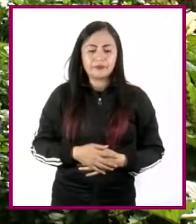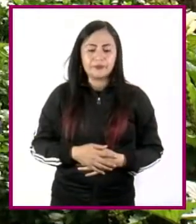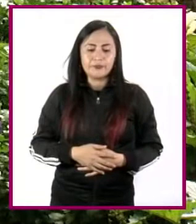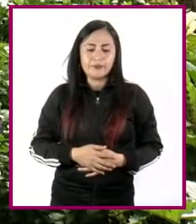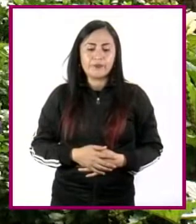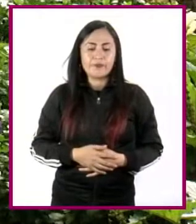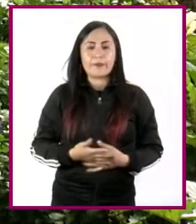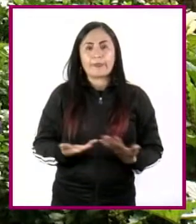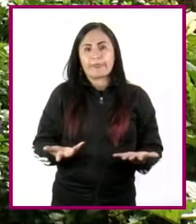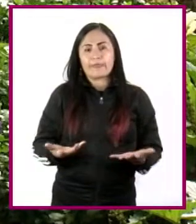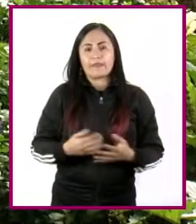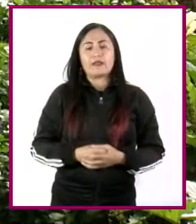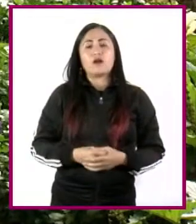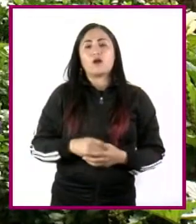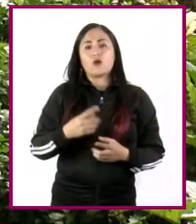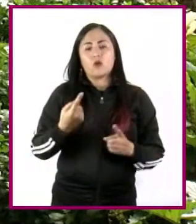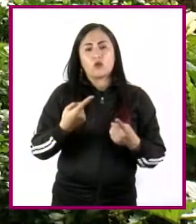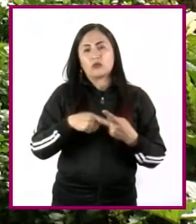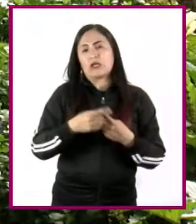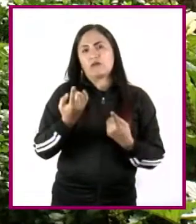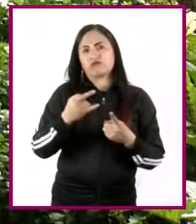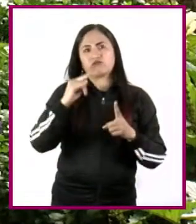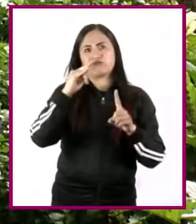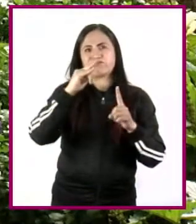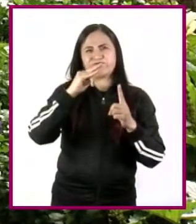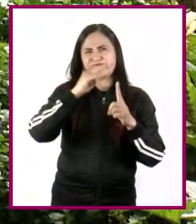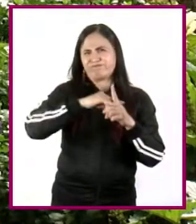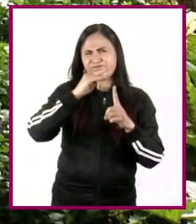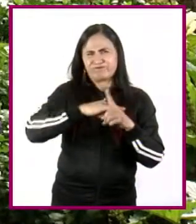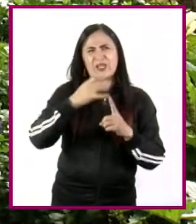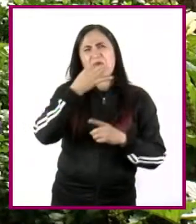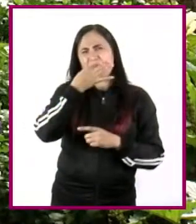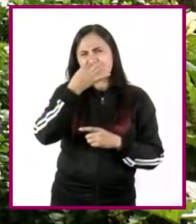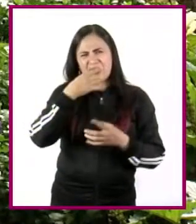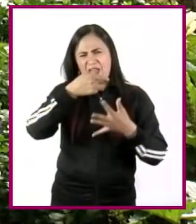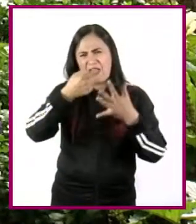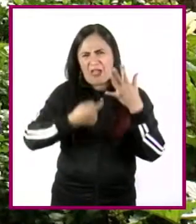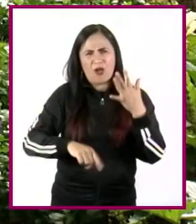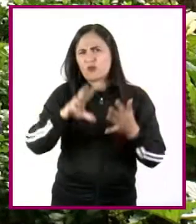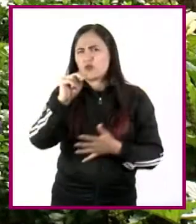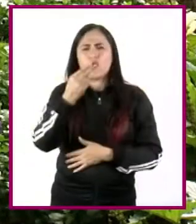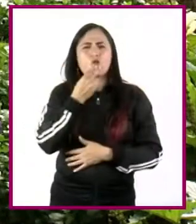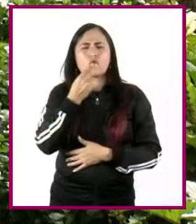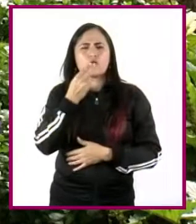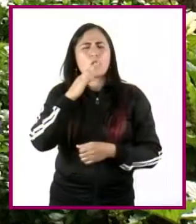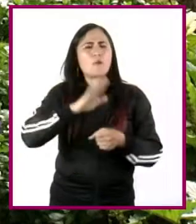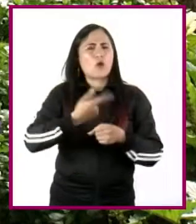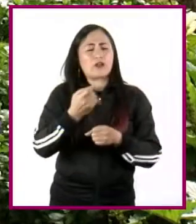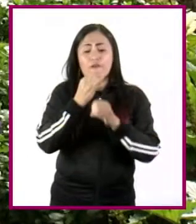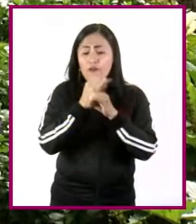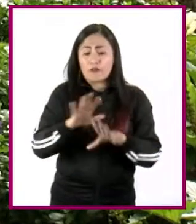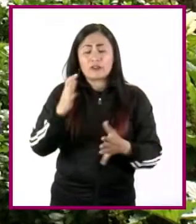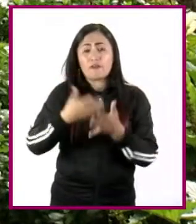las más comunes es la ausencia del uso de anticonceptivos debido en parte al desconocimiento y la falta de